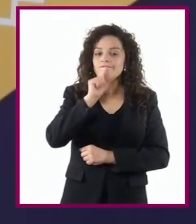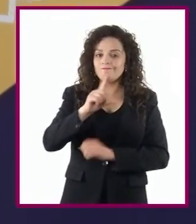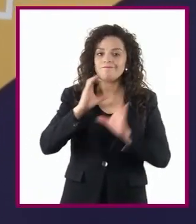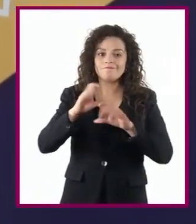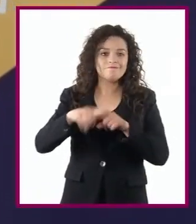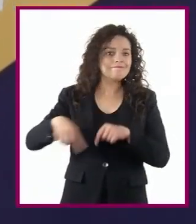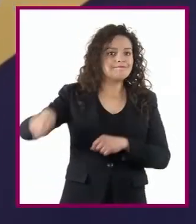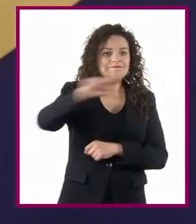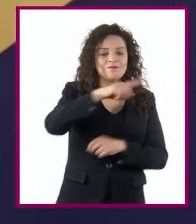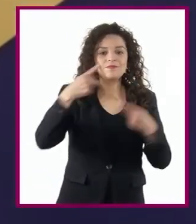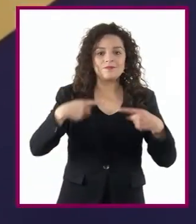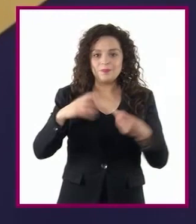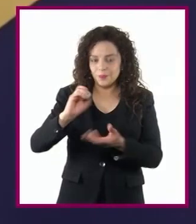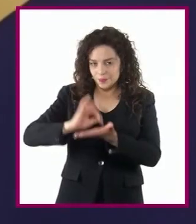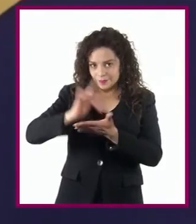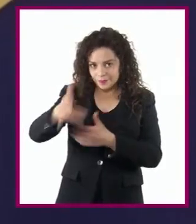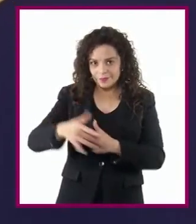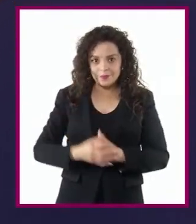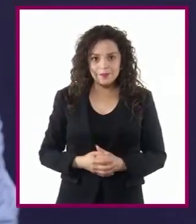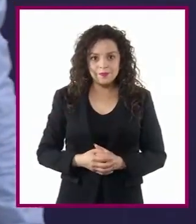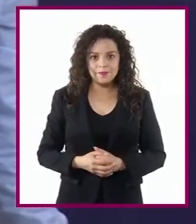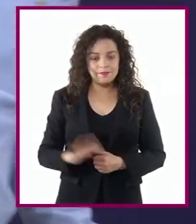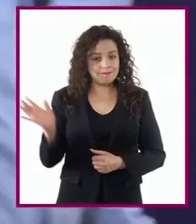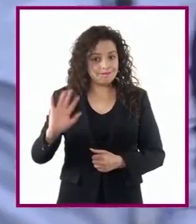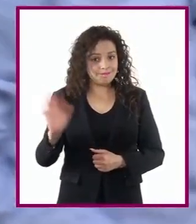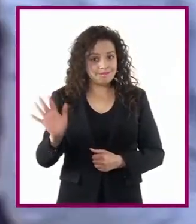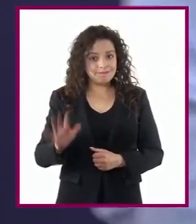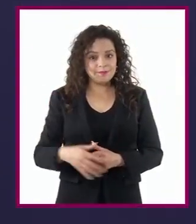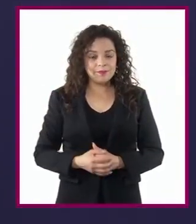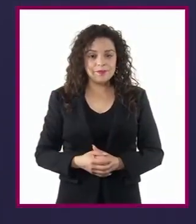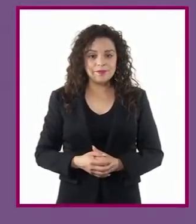a los demás. Gracias. Hasta la próxima.